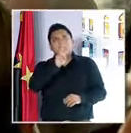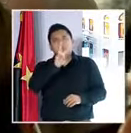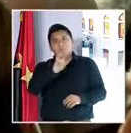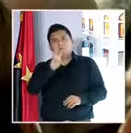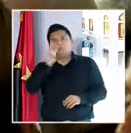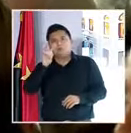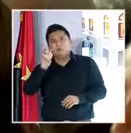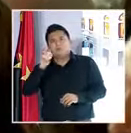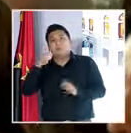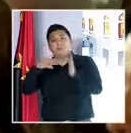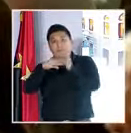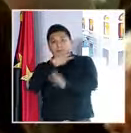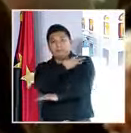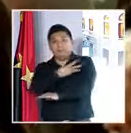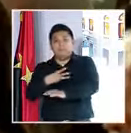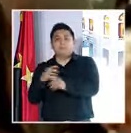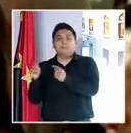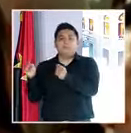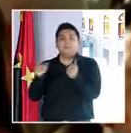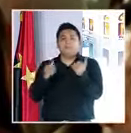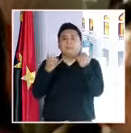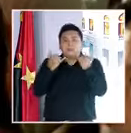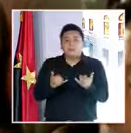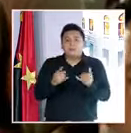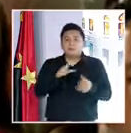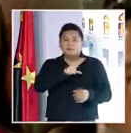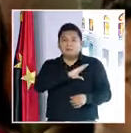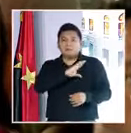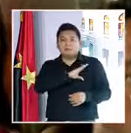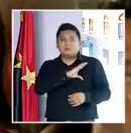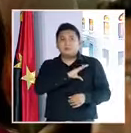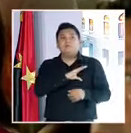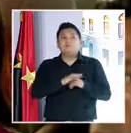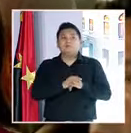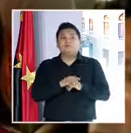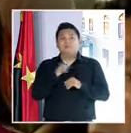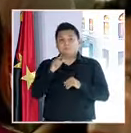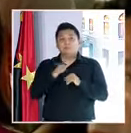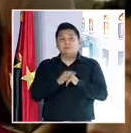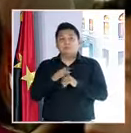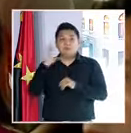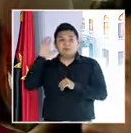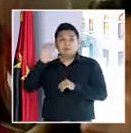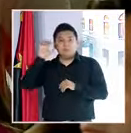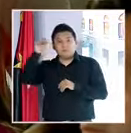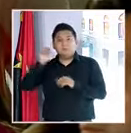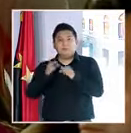288 mil millones de pesos, y aquí con el alcalde de Convención,